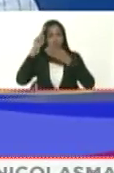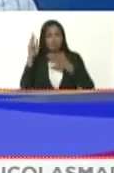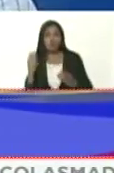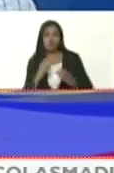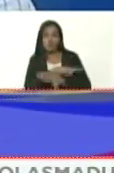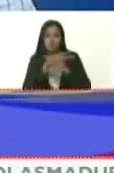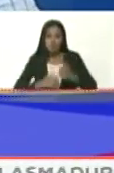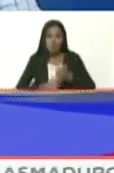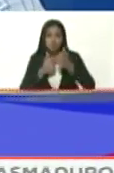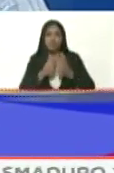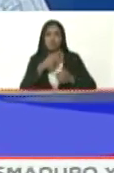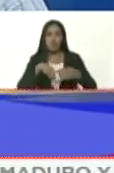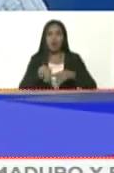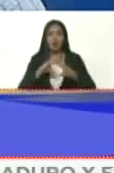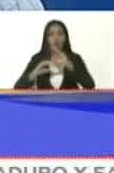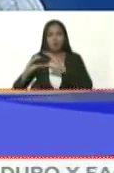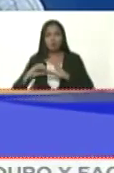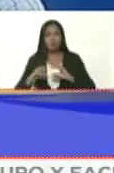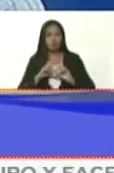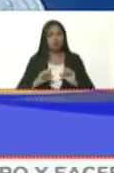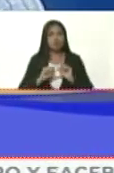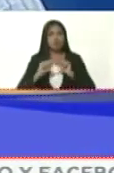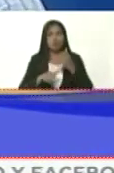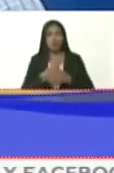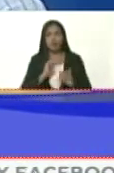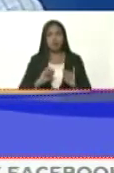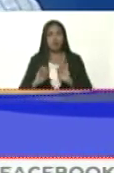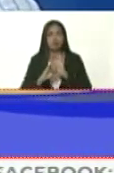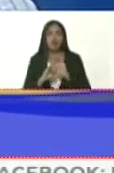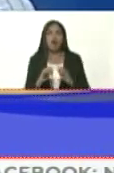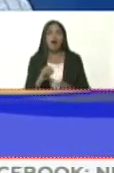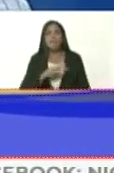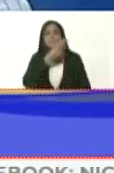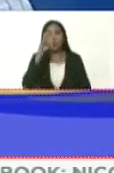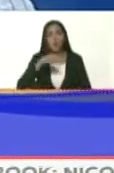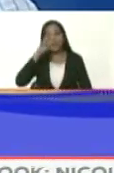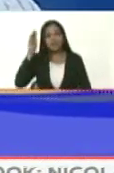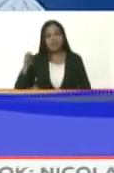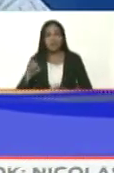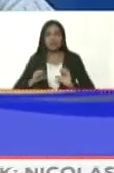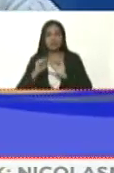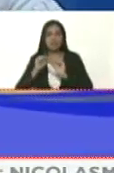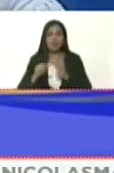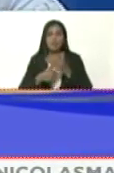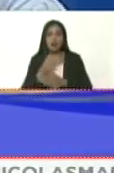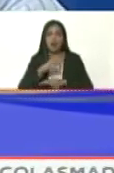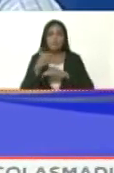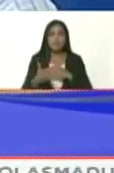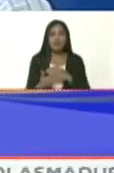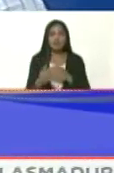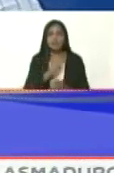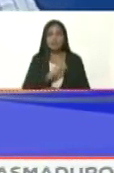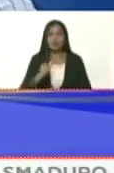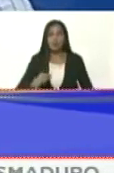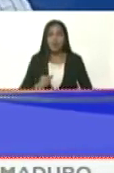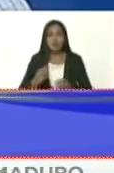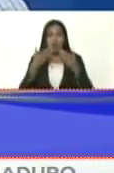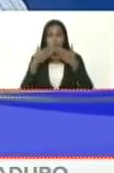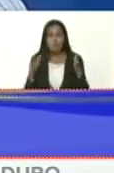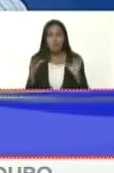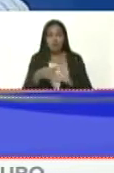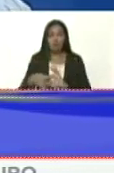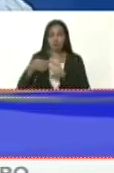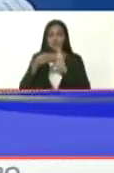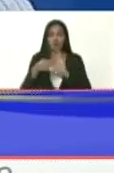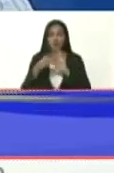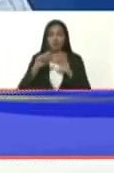más estas comunicaciones. Estamos avanzando, mi comandante. Movilnet y CanTV siguen avanzando. La empresa privada y la pública unidos